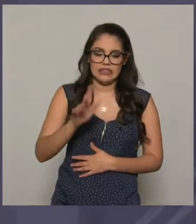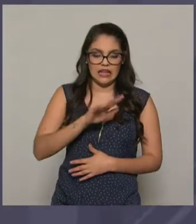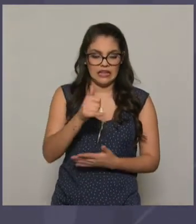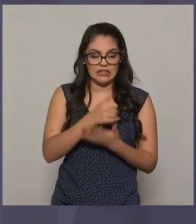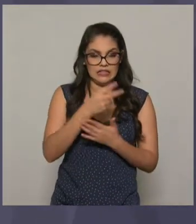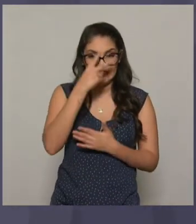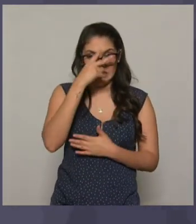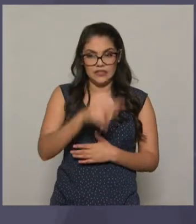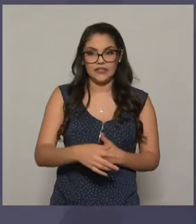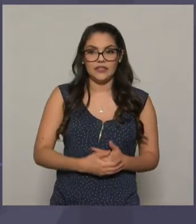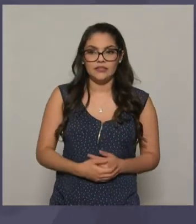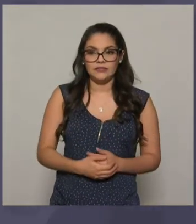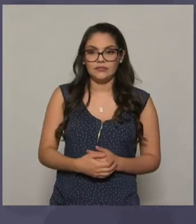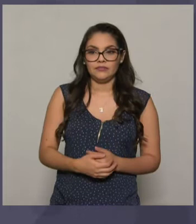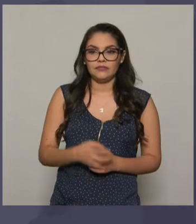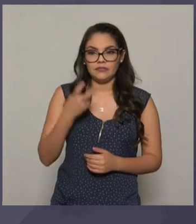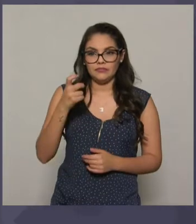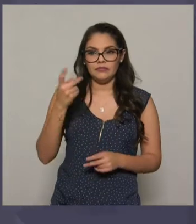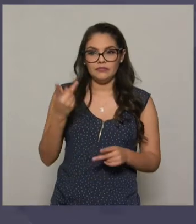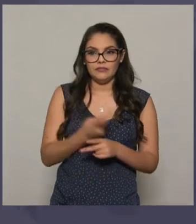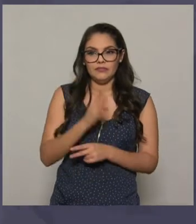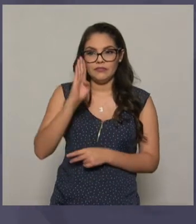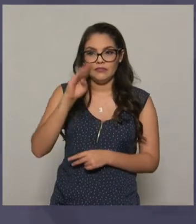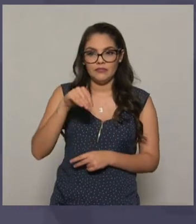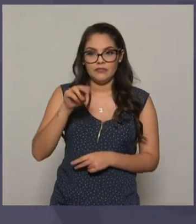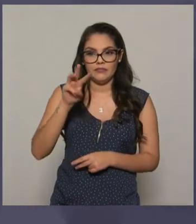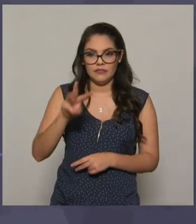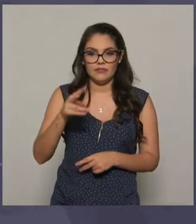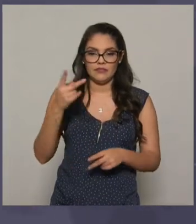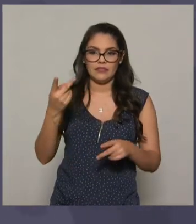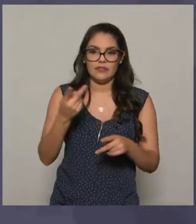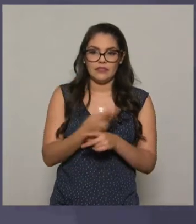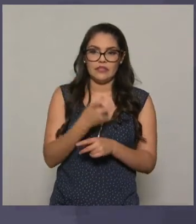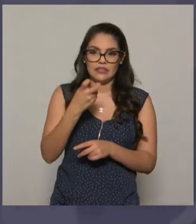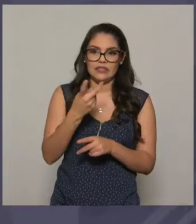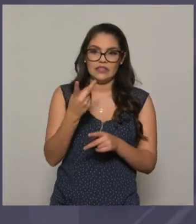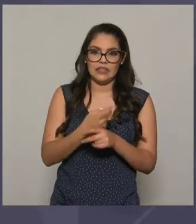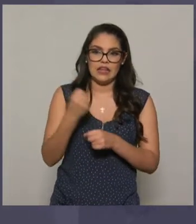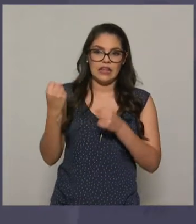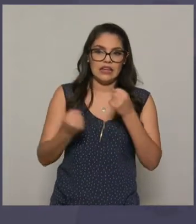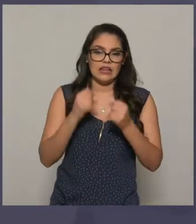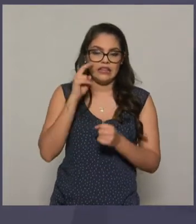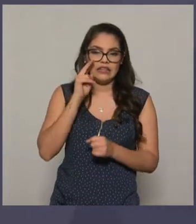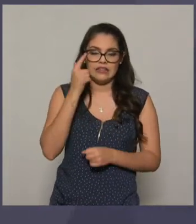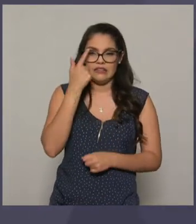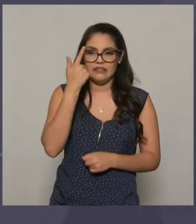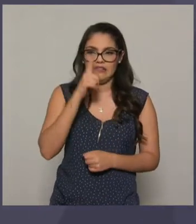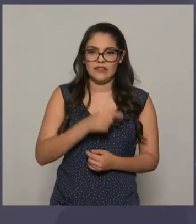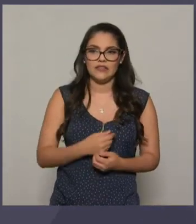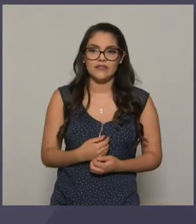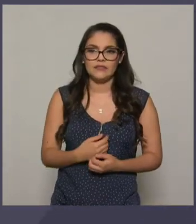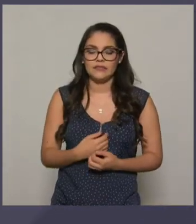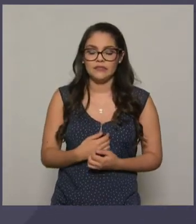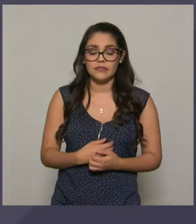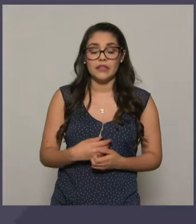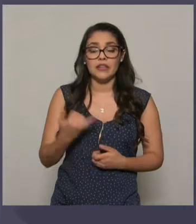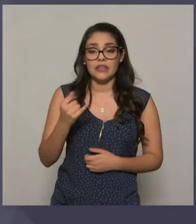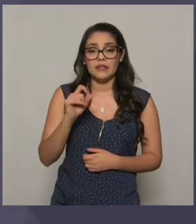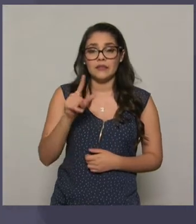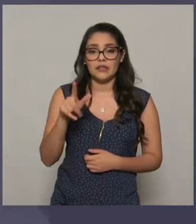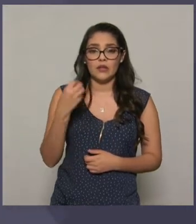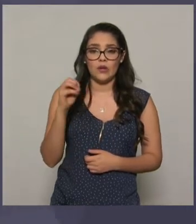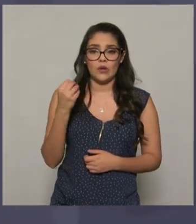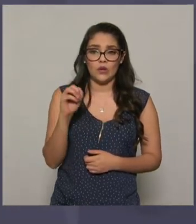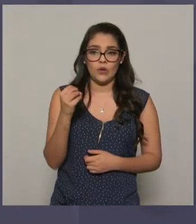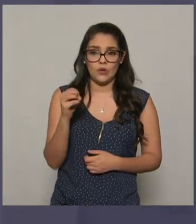de México. Este es el del BMW, entonces Paseo de la Reforma en Lieja, y así fue como quedó el vehículo. Sí. Efectivamente, y el 27 de octubre,